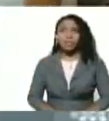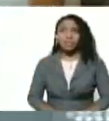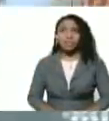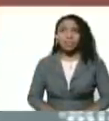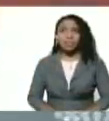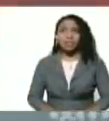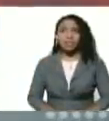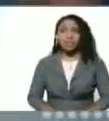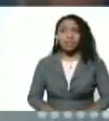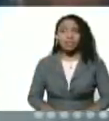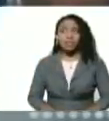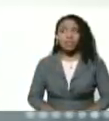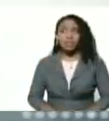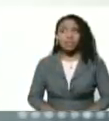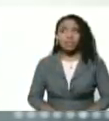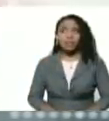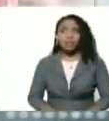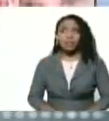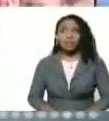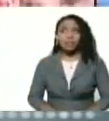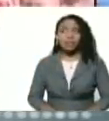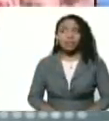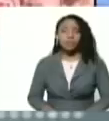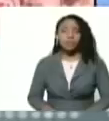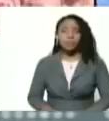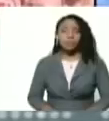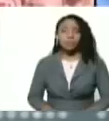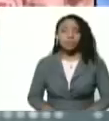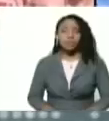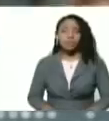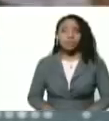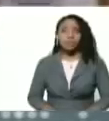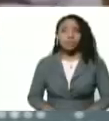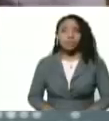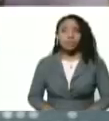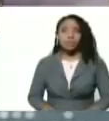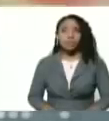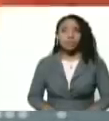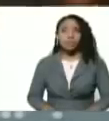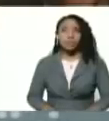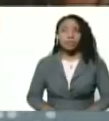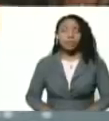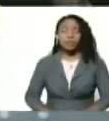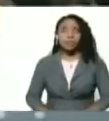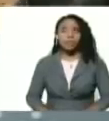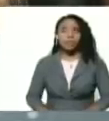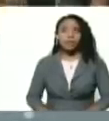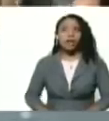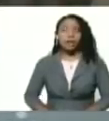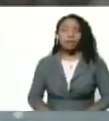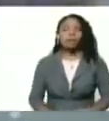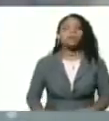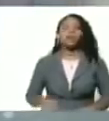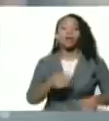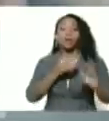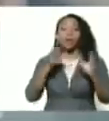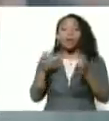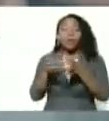luego el carnet de la patria, el movimiento Eulalia Burós, ¿verdad?, los